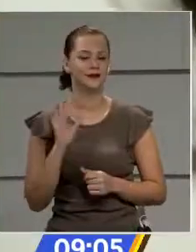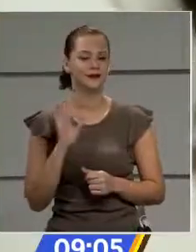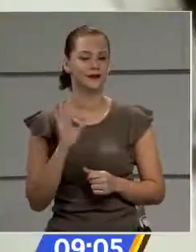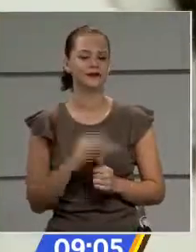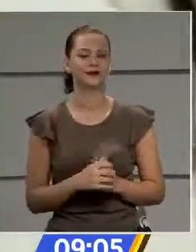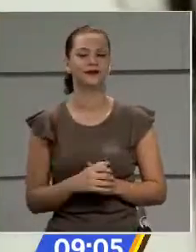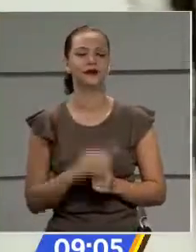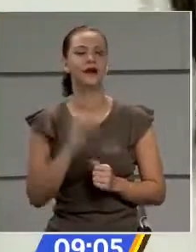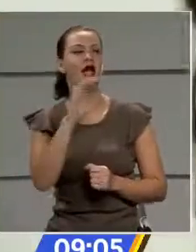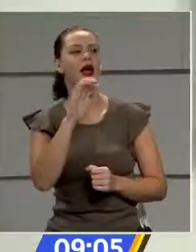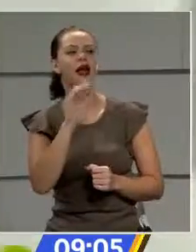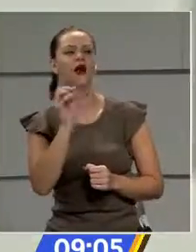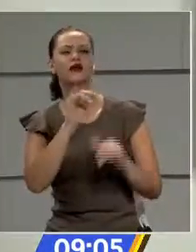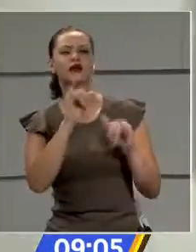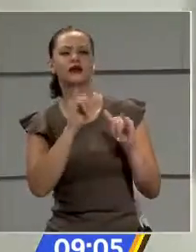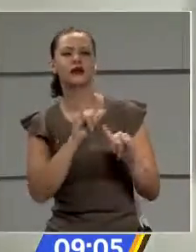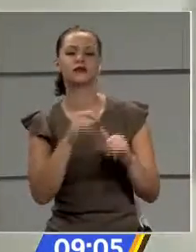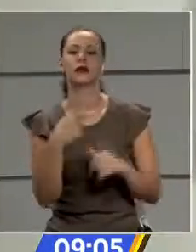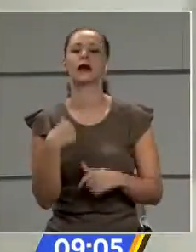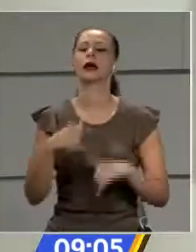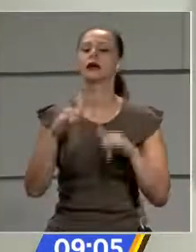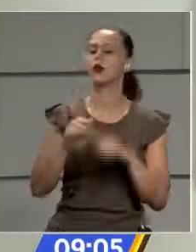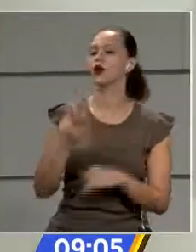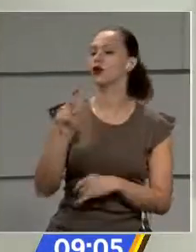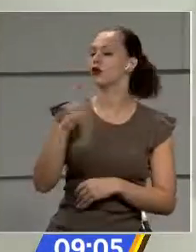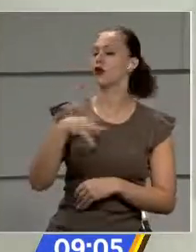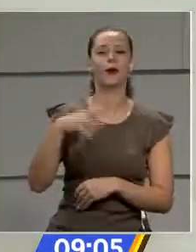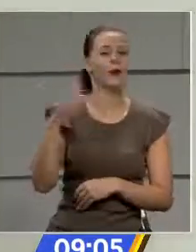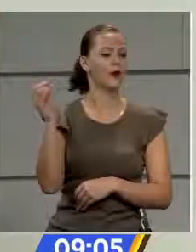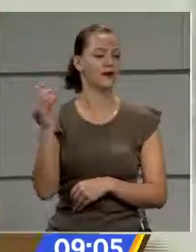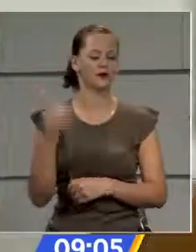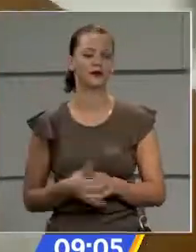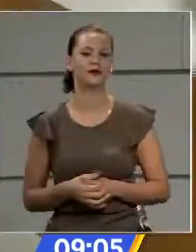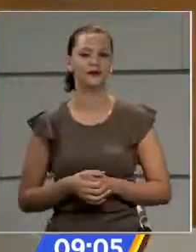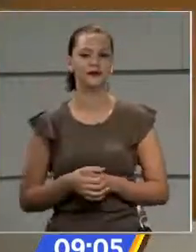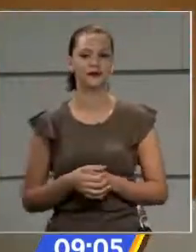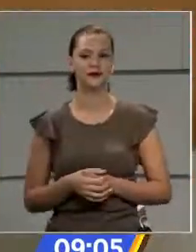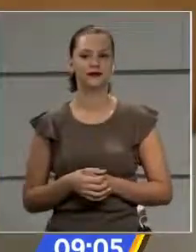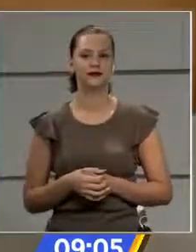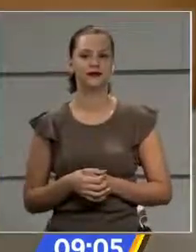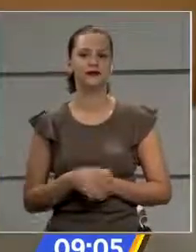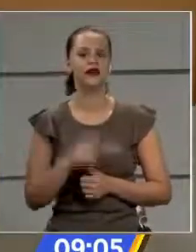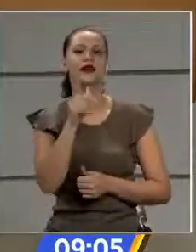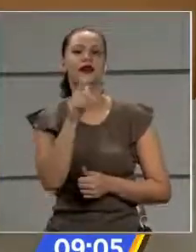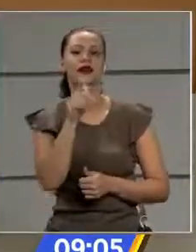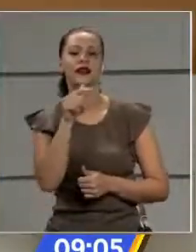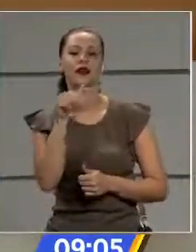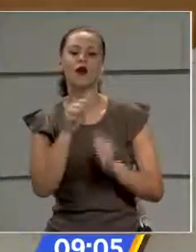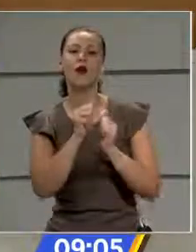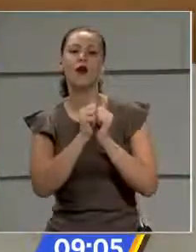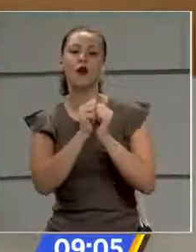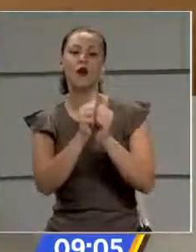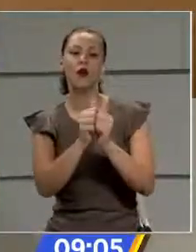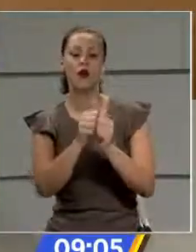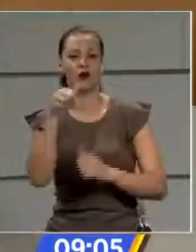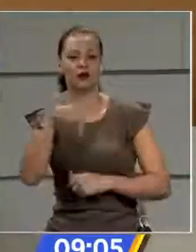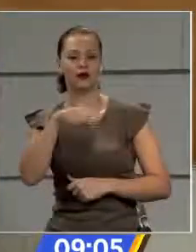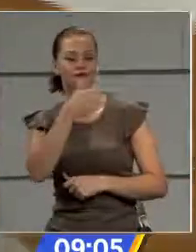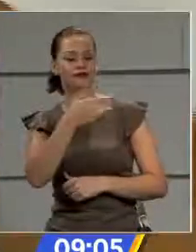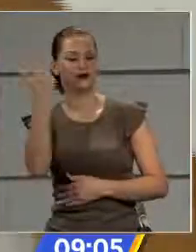Niña Carla, ¿dónde estás? Aquí estoy y no me voy. Pero, ¿y quién nos acompaña? Hoy tenemos allá a